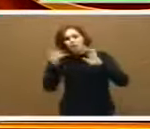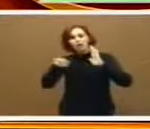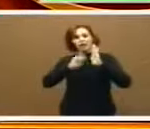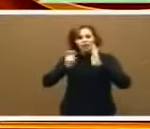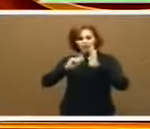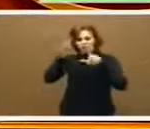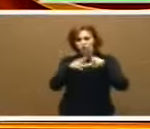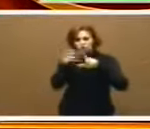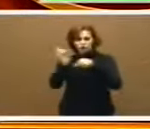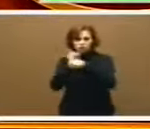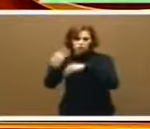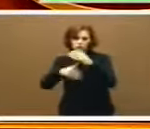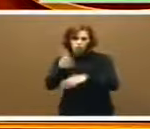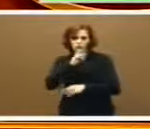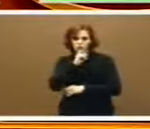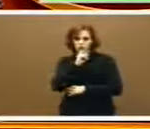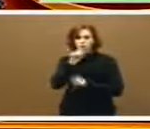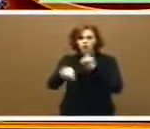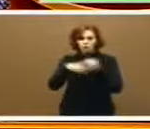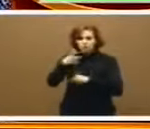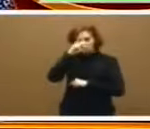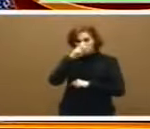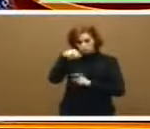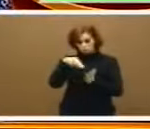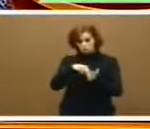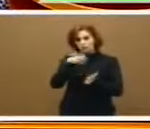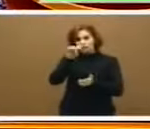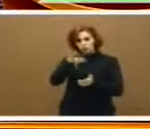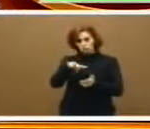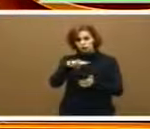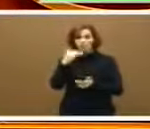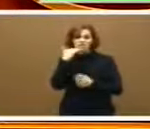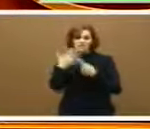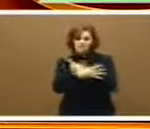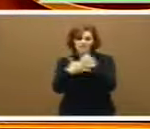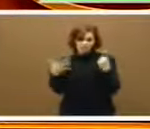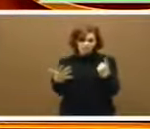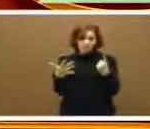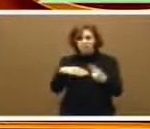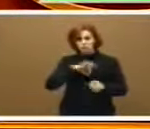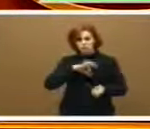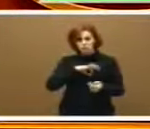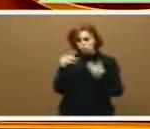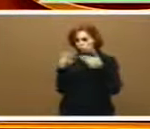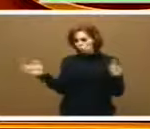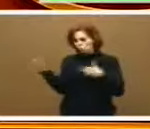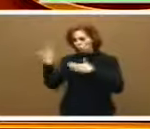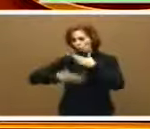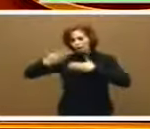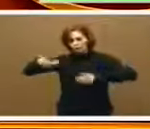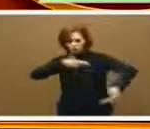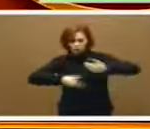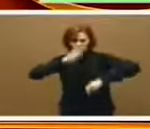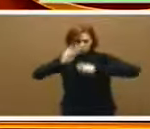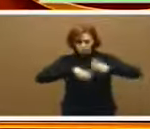lugar el día 15 de enero de 2014, tras el cual el día 16 de enero se abrió como es preceptivo el plazo de presentación de